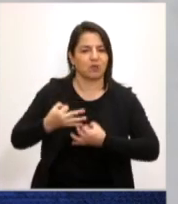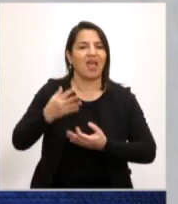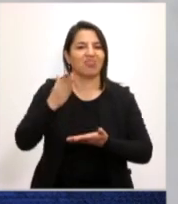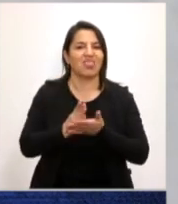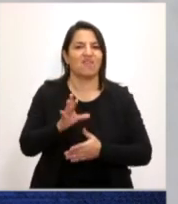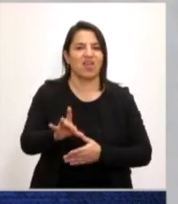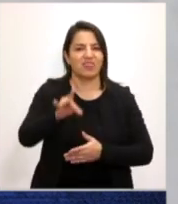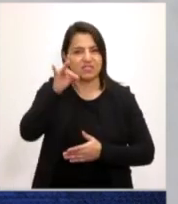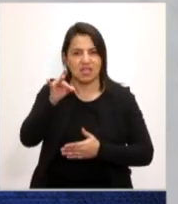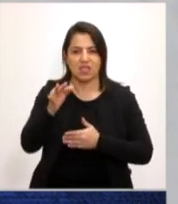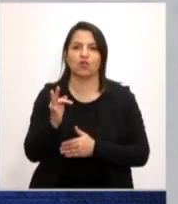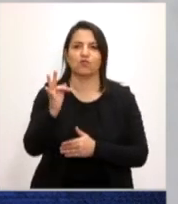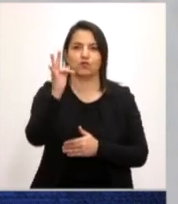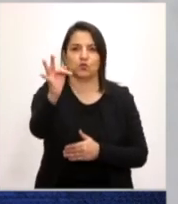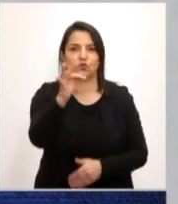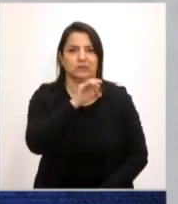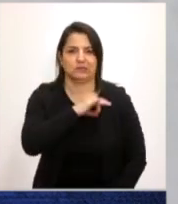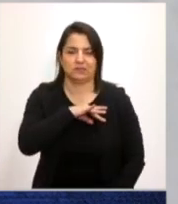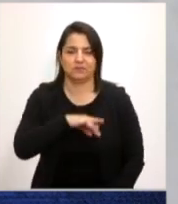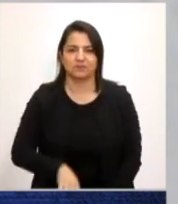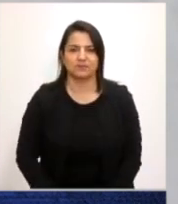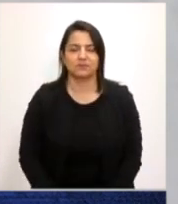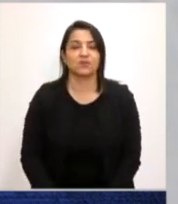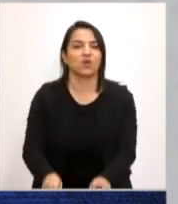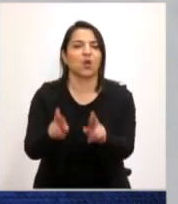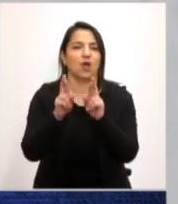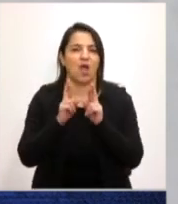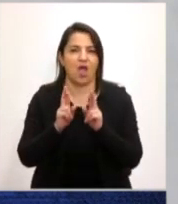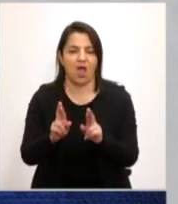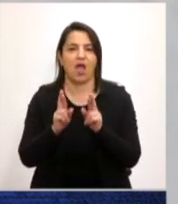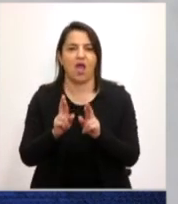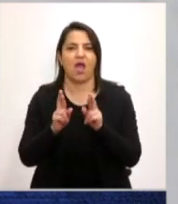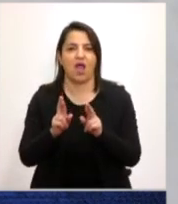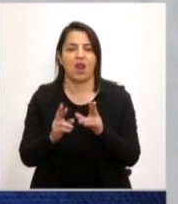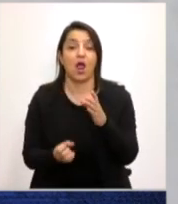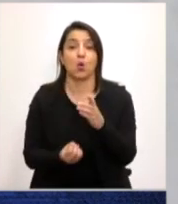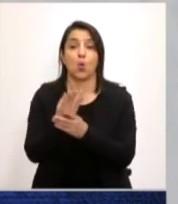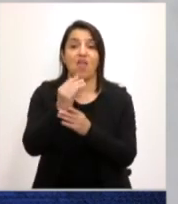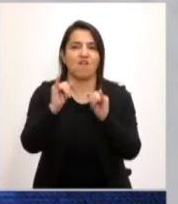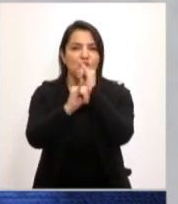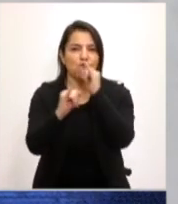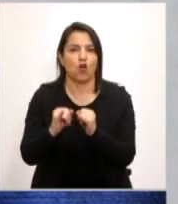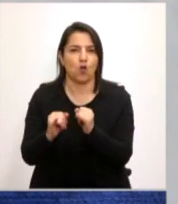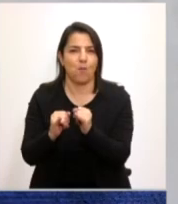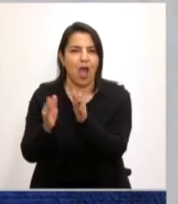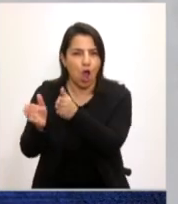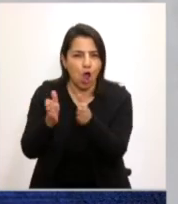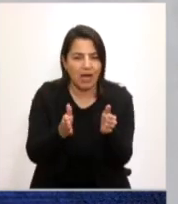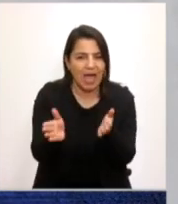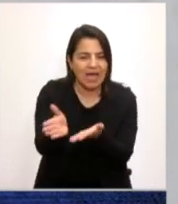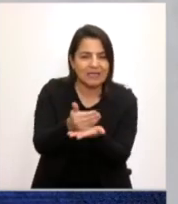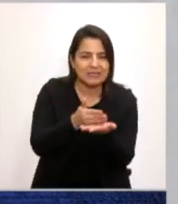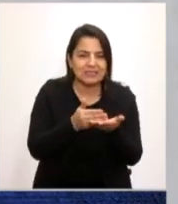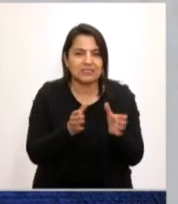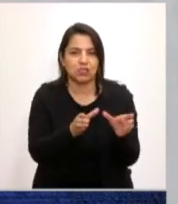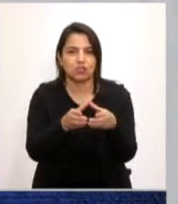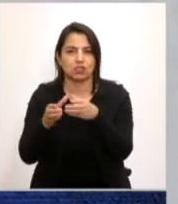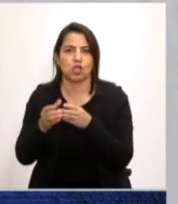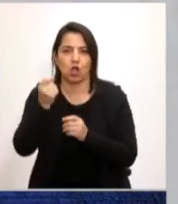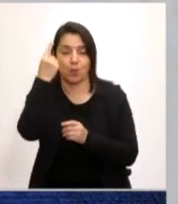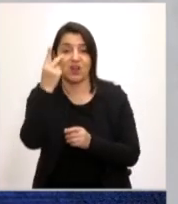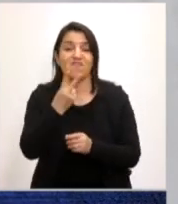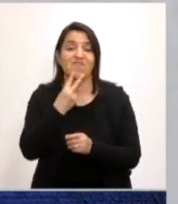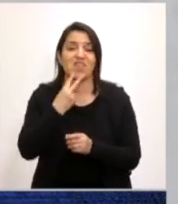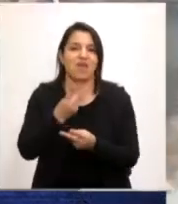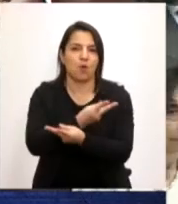pasos hacia adelante de nuestro país. Ojalá hacia nuevas formas de organización y de comprender la vida pública que sean más